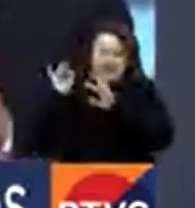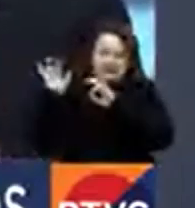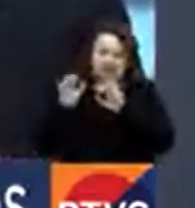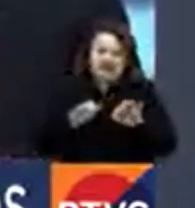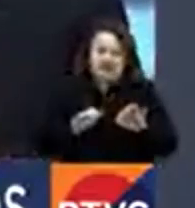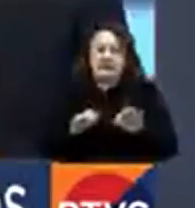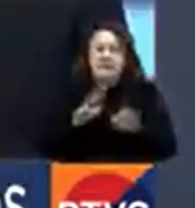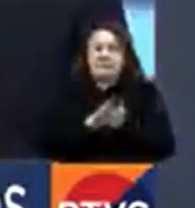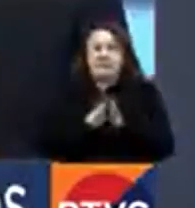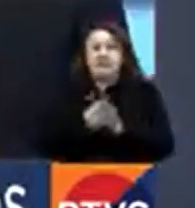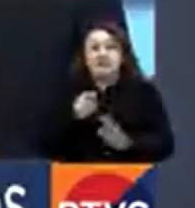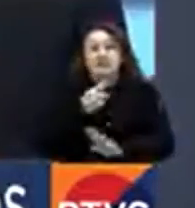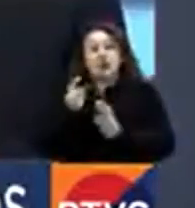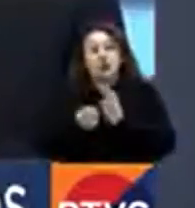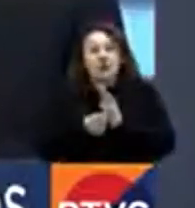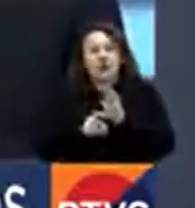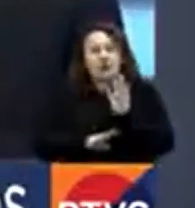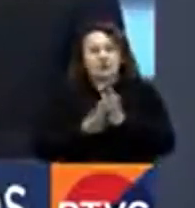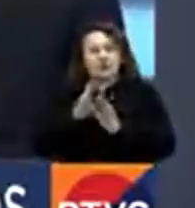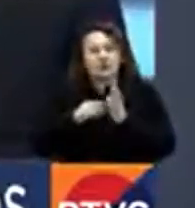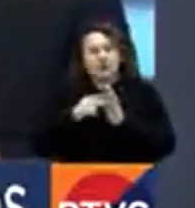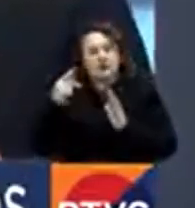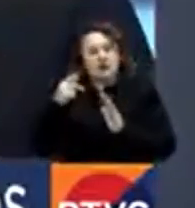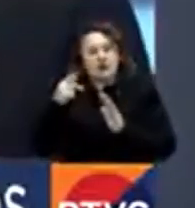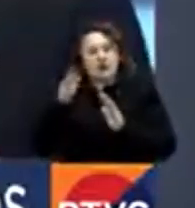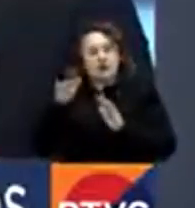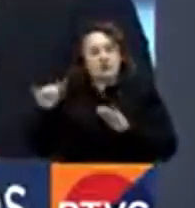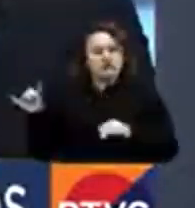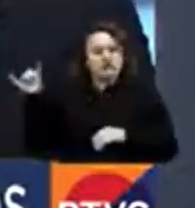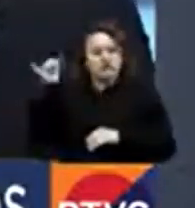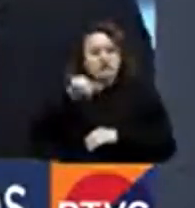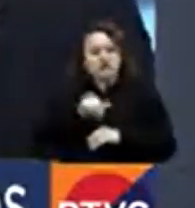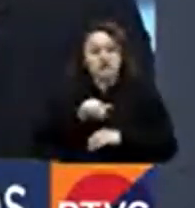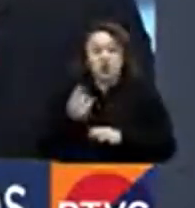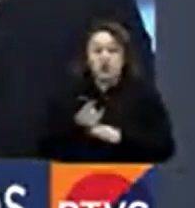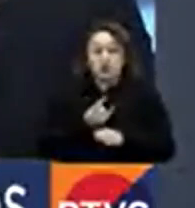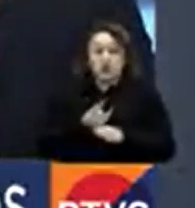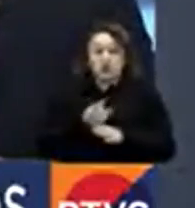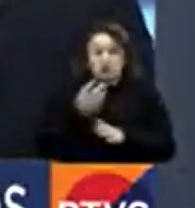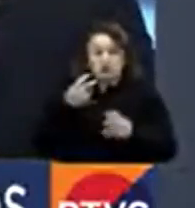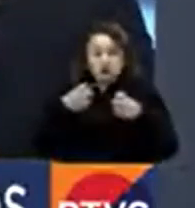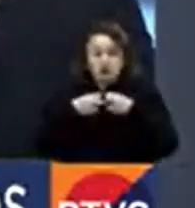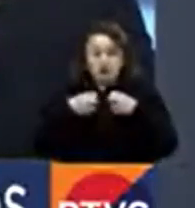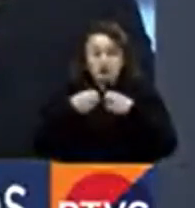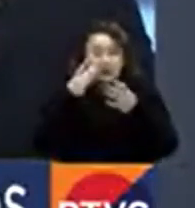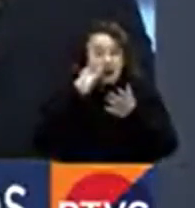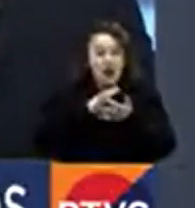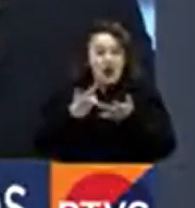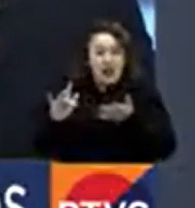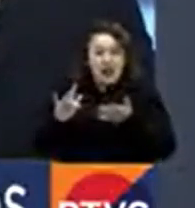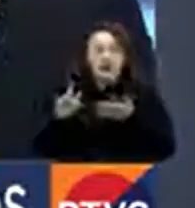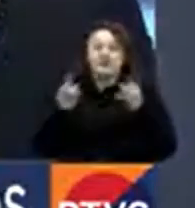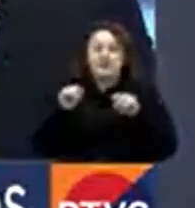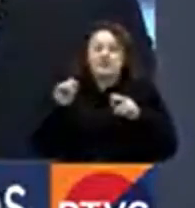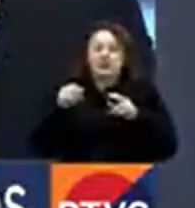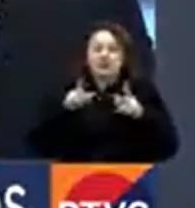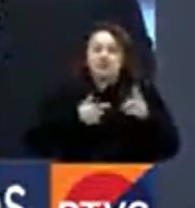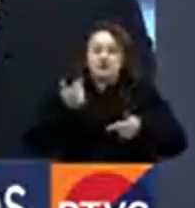el desarrollo de la tecnología aeroespacial, el uso de energías limpias y la lucha por garantizar los derechos